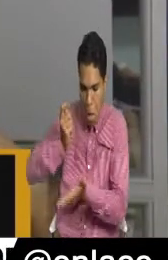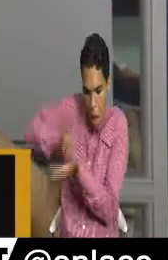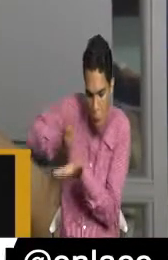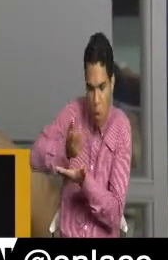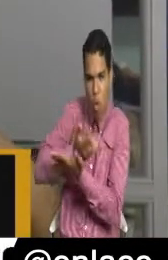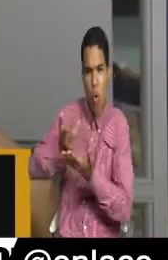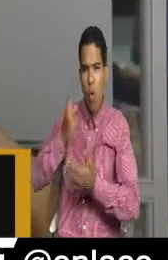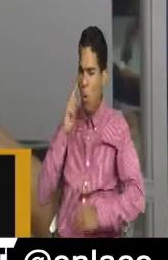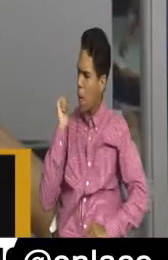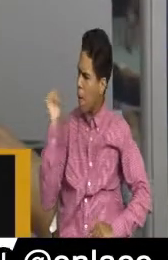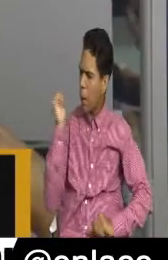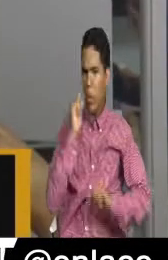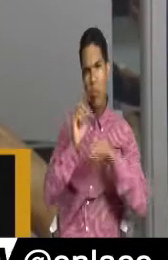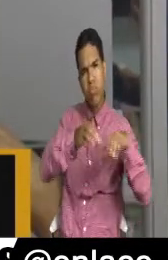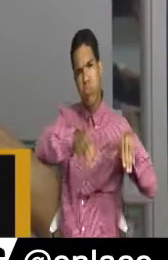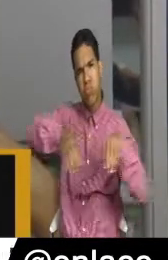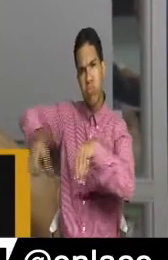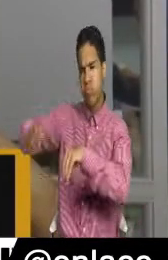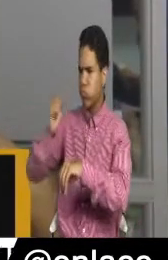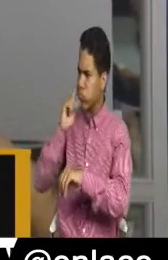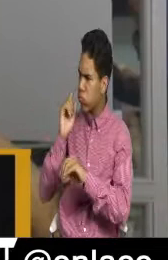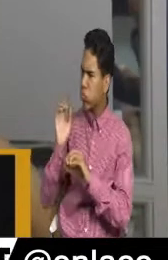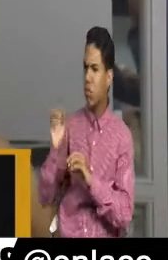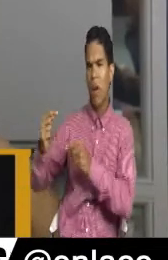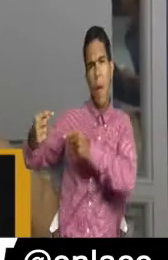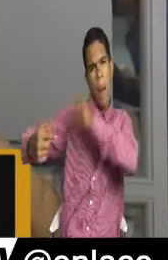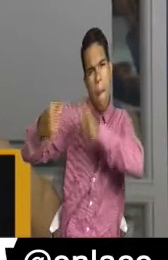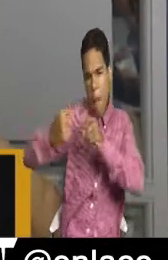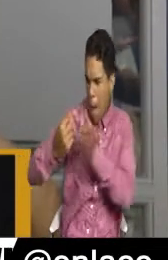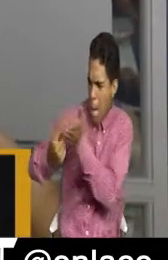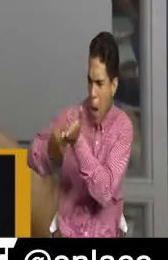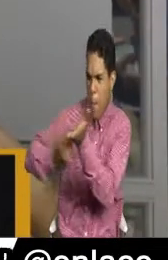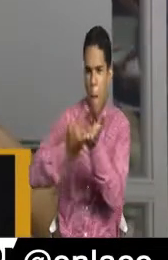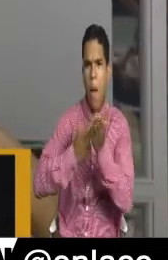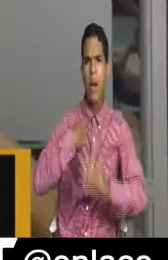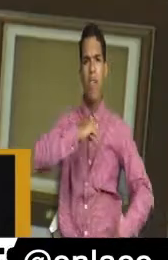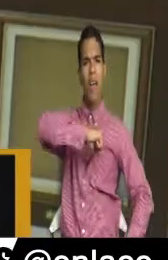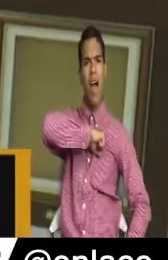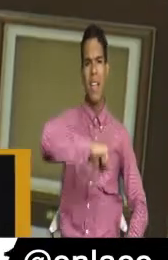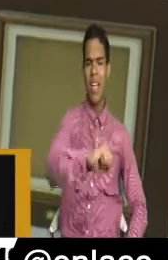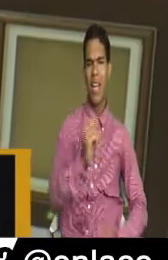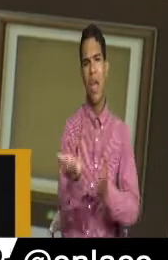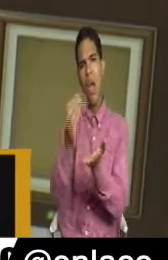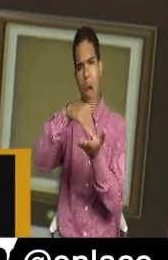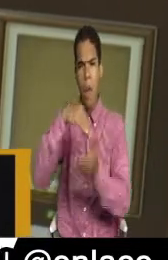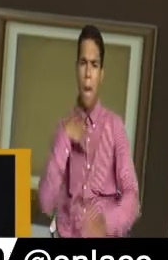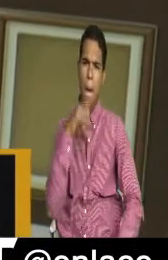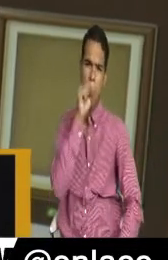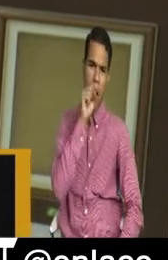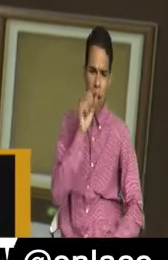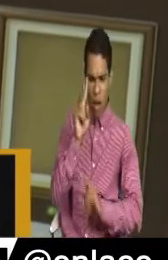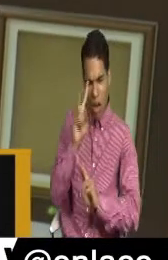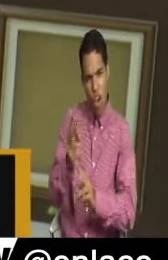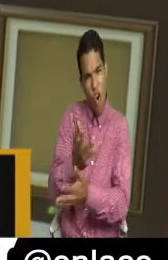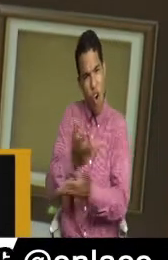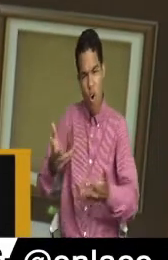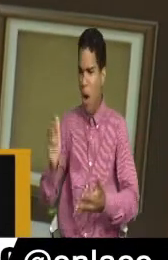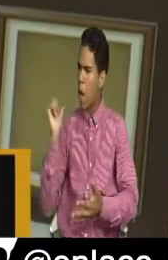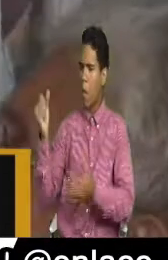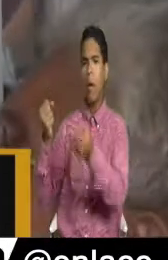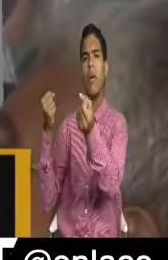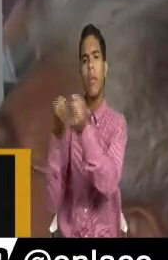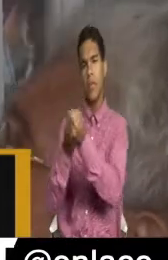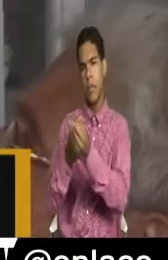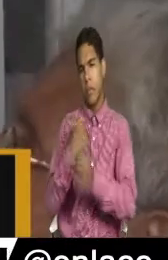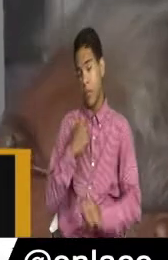obras, actuaciones, discusiones de los derechos de la reivindicación de Barranca Bermeja. De su unión con Victoria Manrique, que en paz